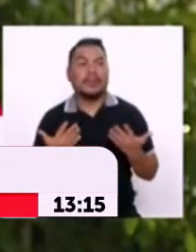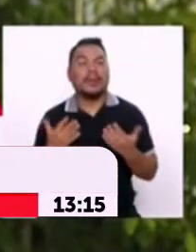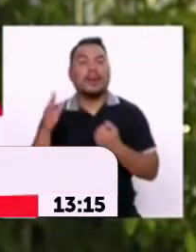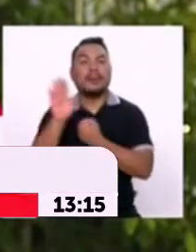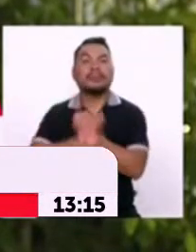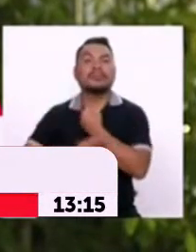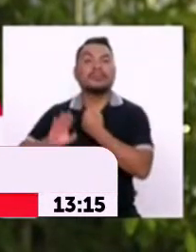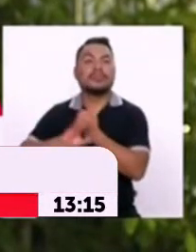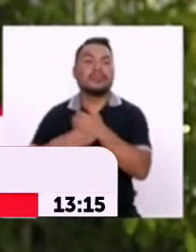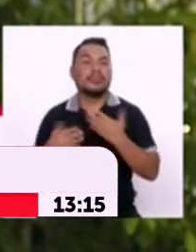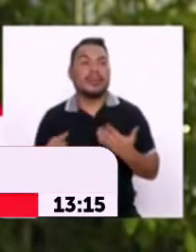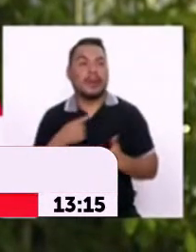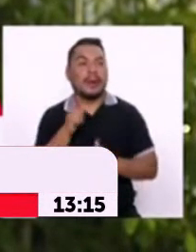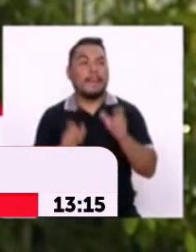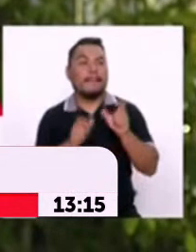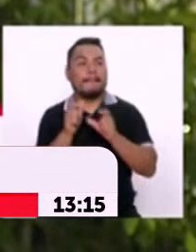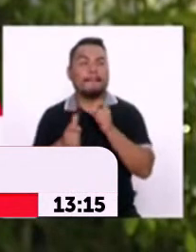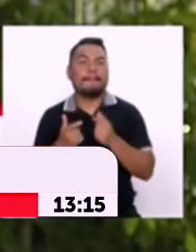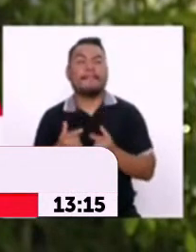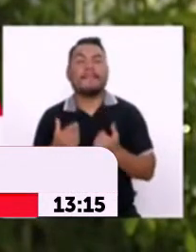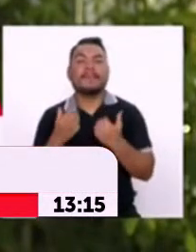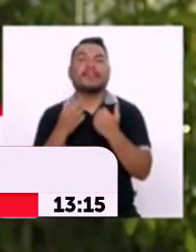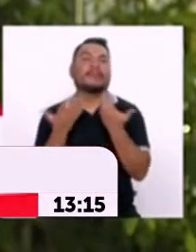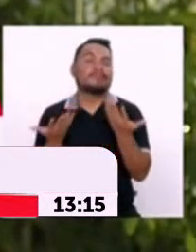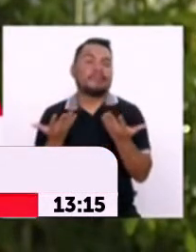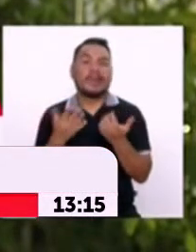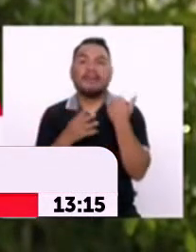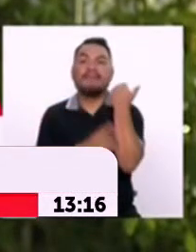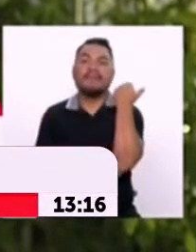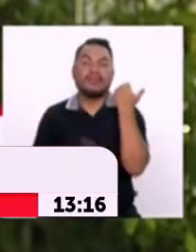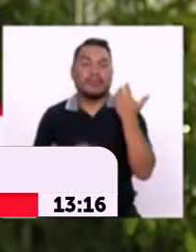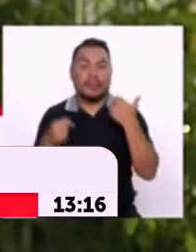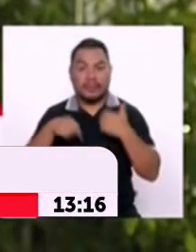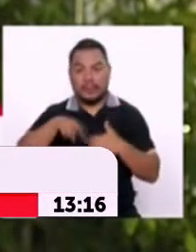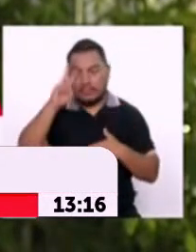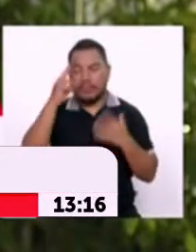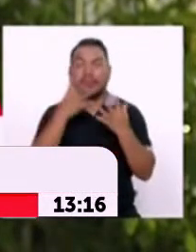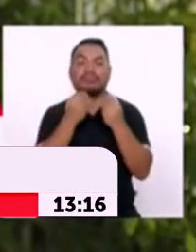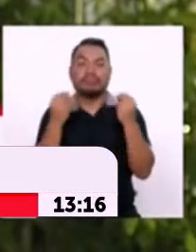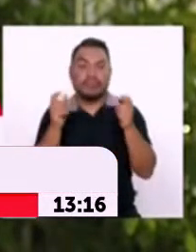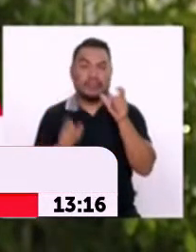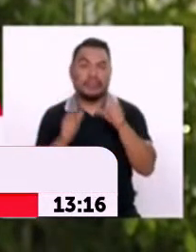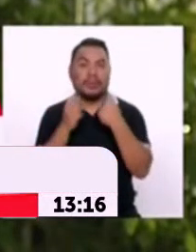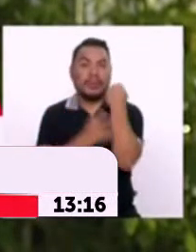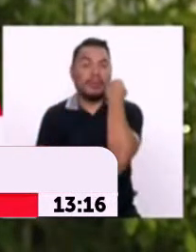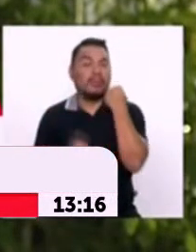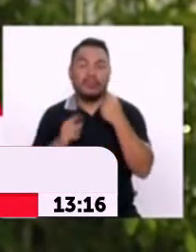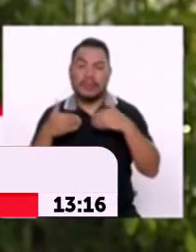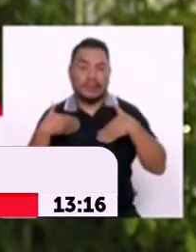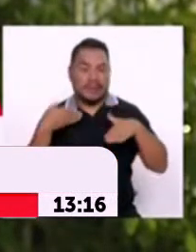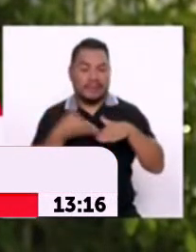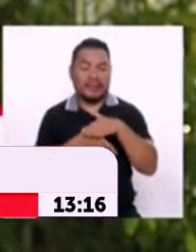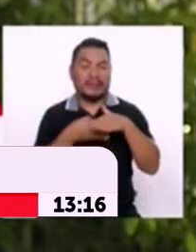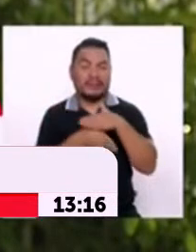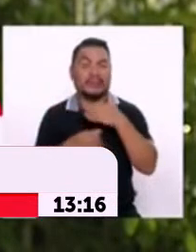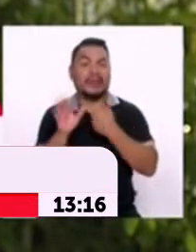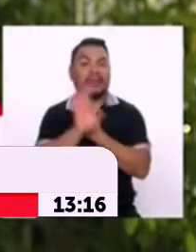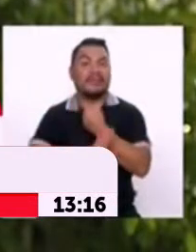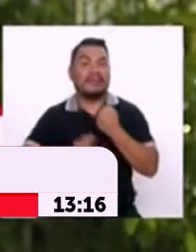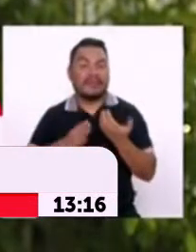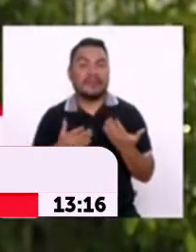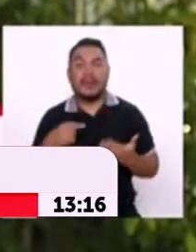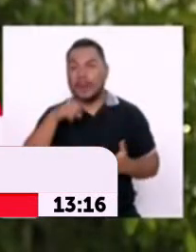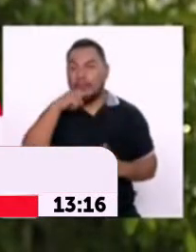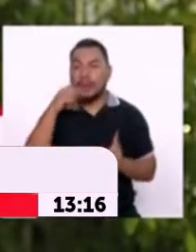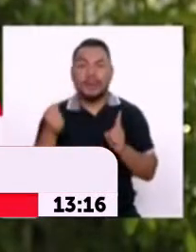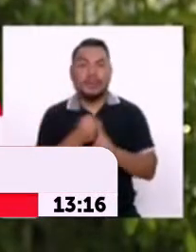en la defensa de las personas vulnerables. En el Perú hay mucha gente pobre que no tiene acceso a la defensa,